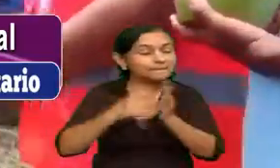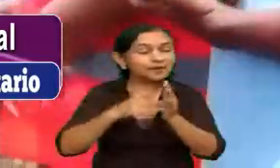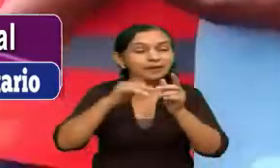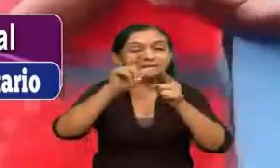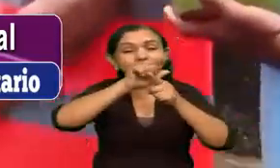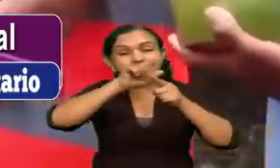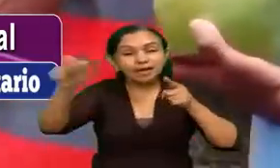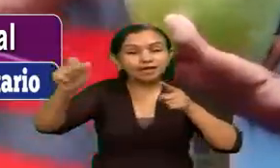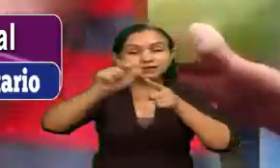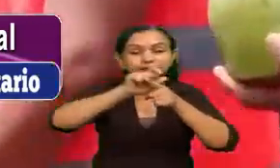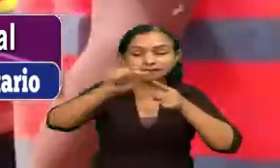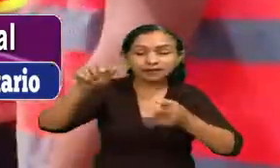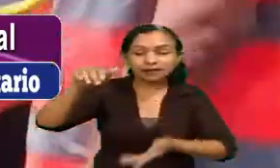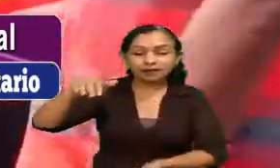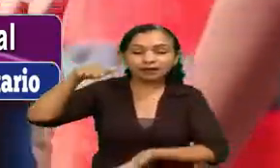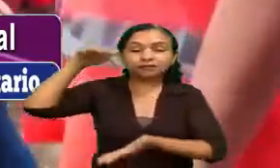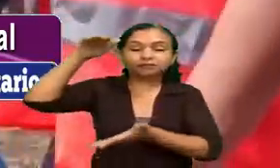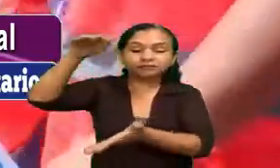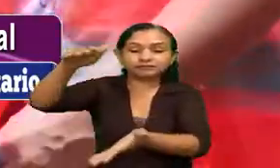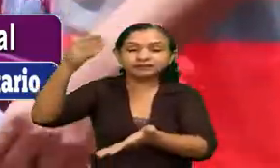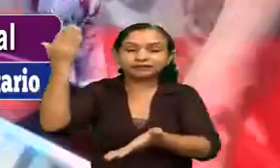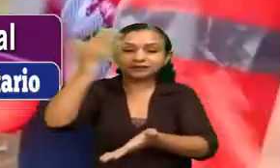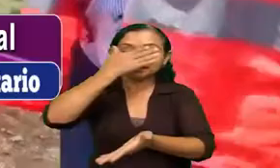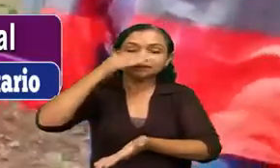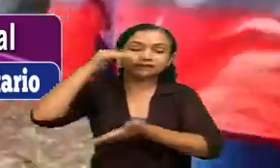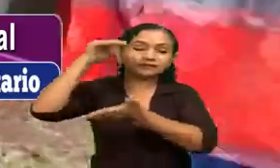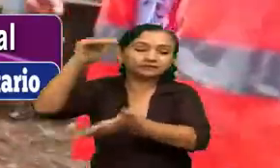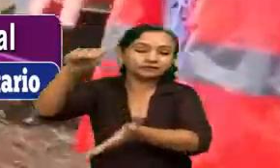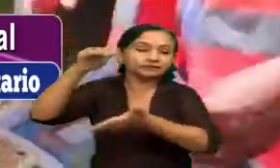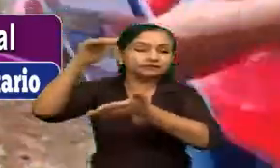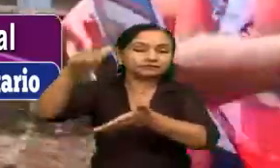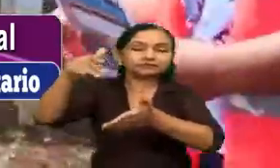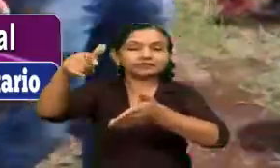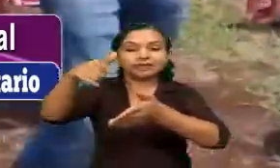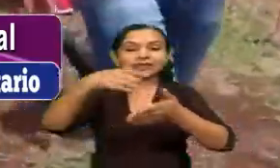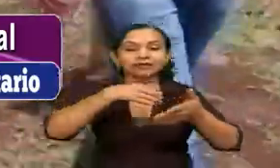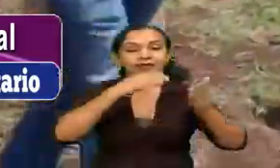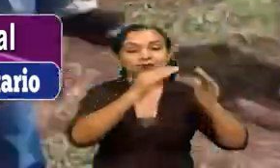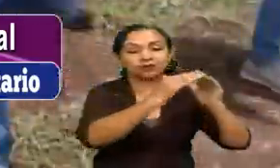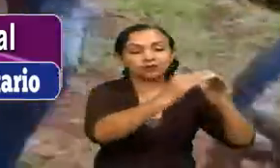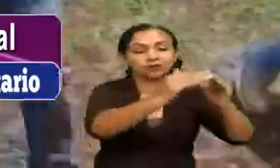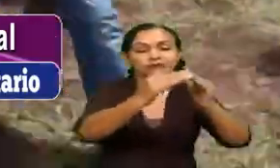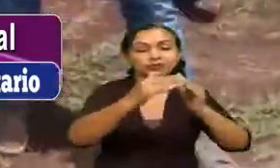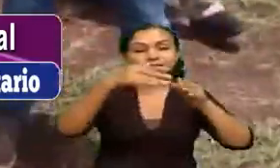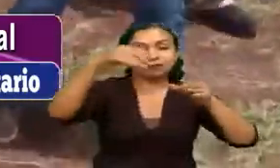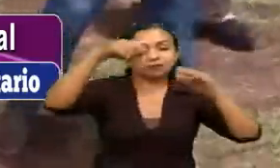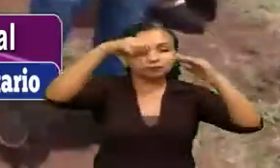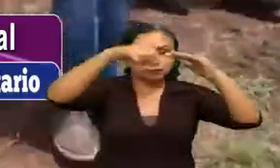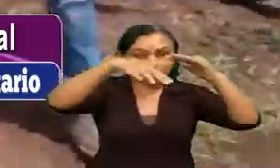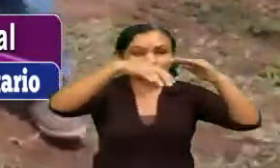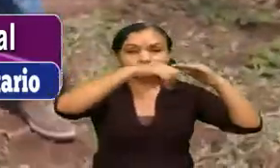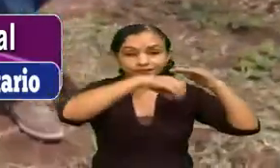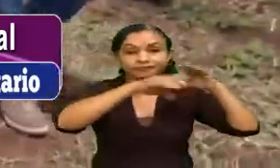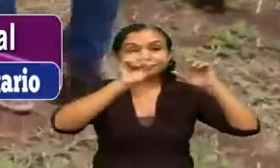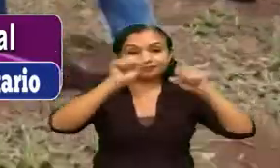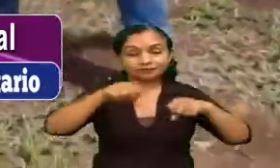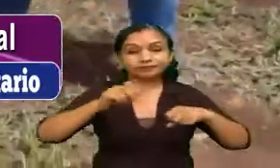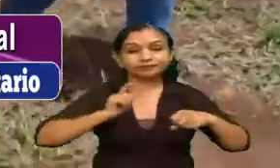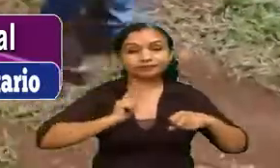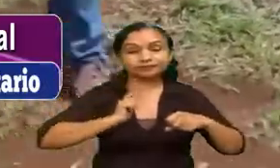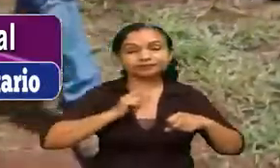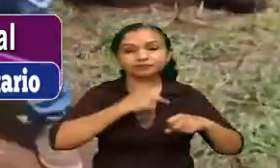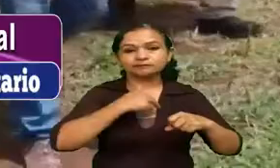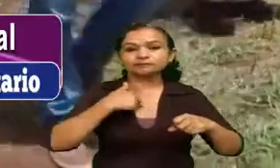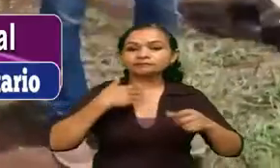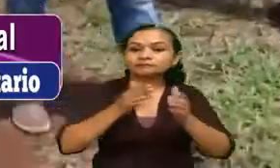de diésel para entregar la energía a Corn Island. Entonces, ahí se hizo la